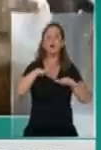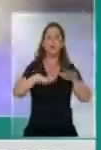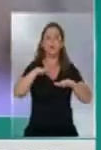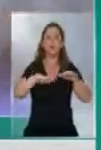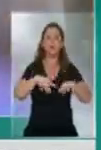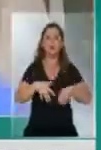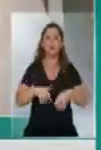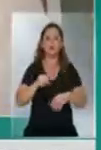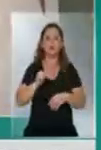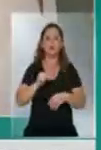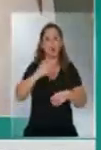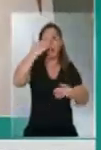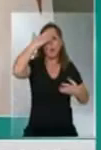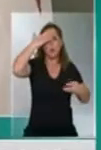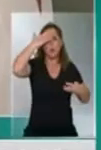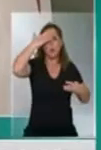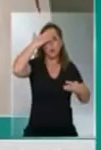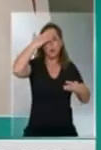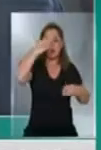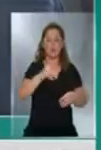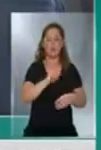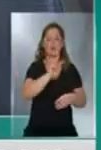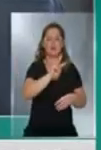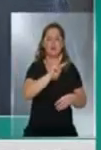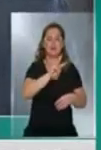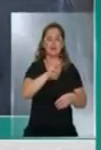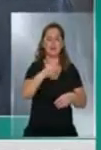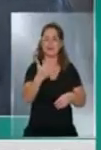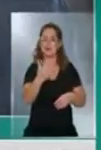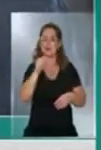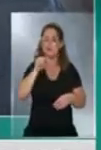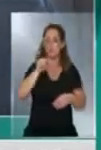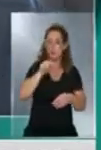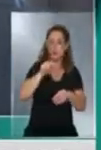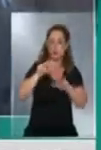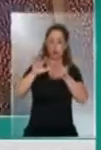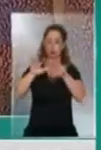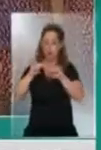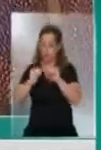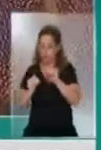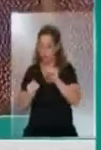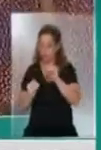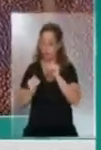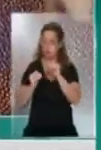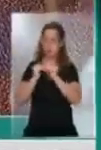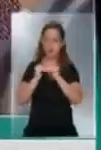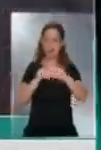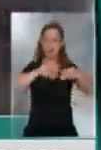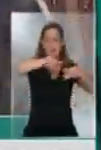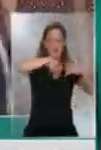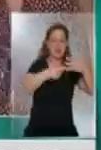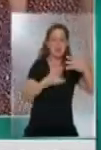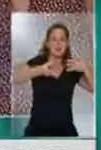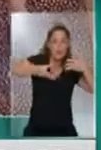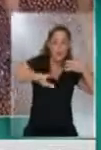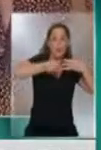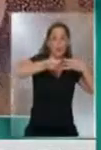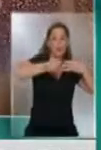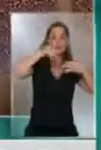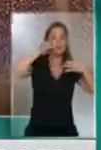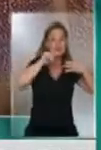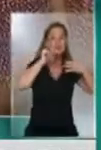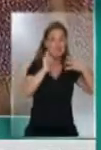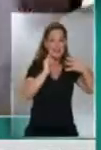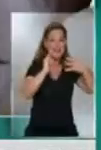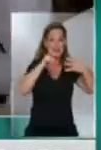cuenta mayor o igual de 37.8 grados centígrados. No sé si mi respuesta satisface tu duda. Doctor, ahora... Sí,